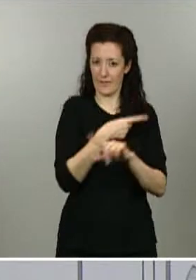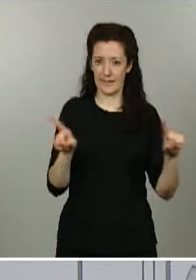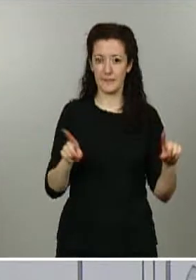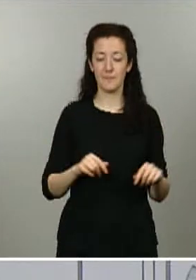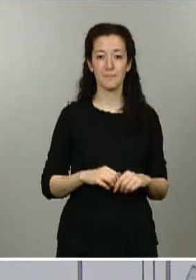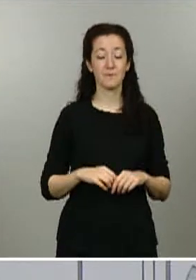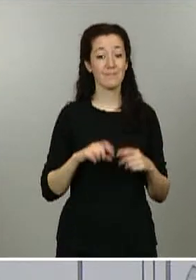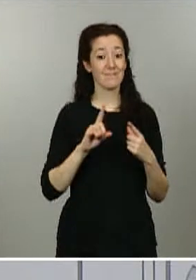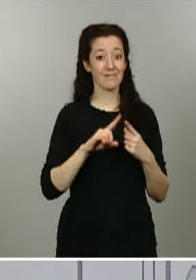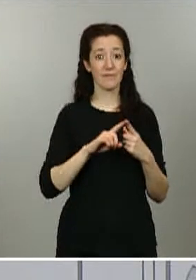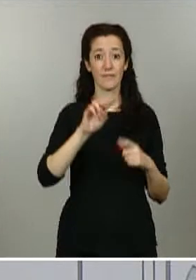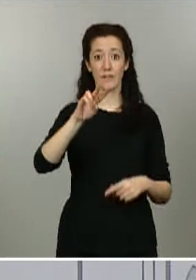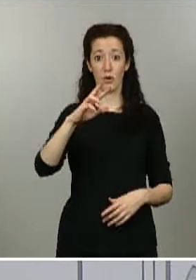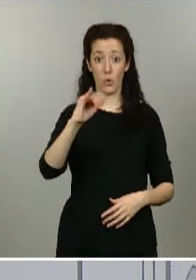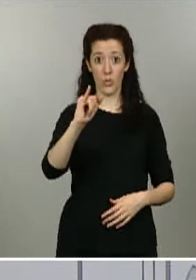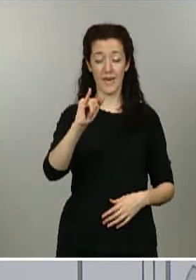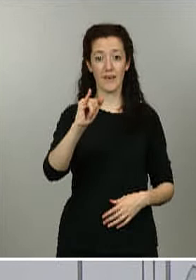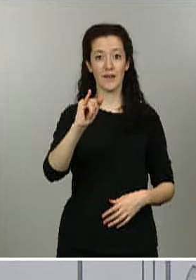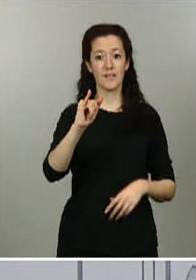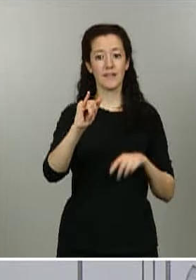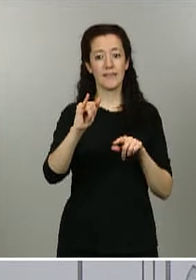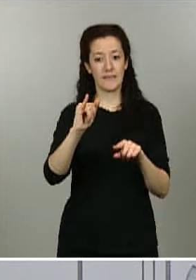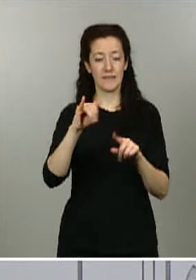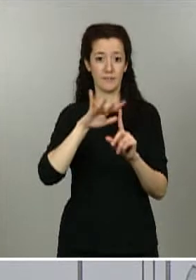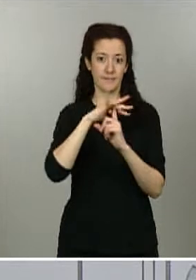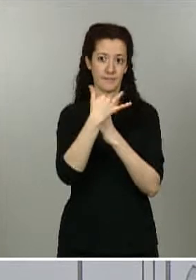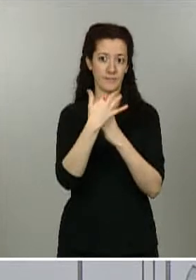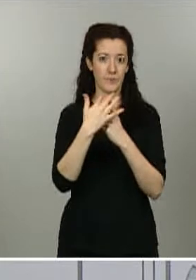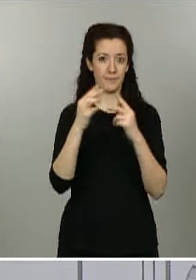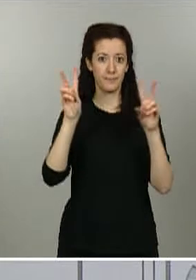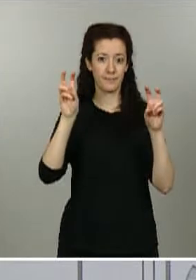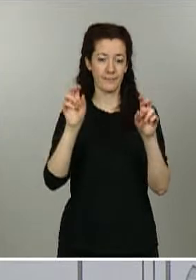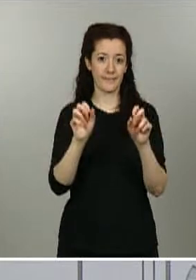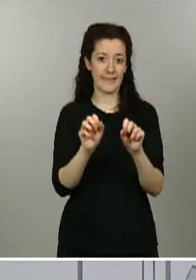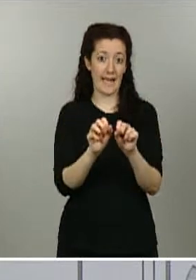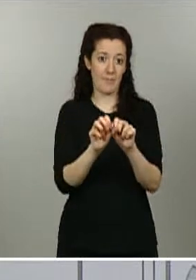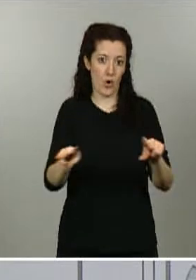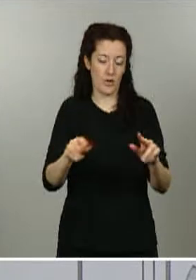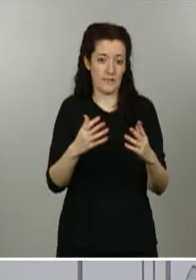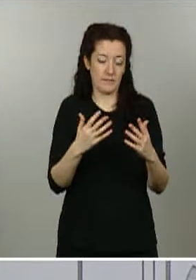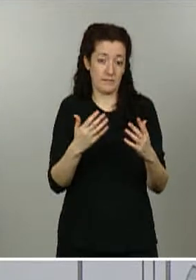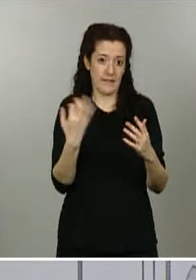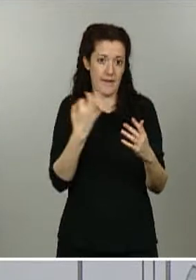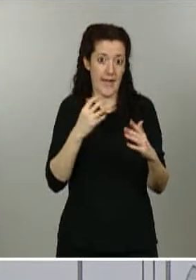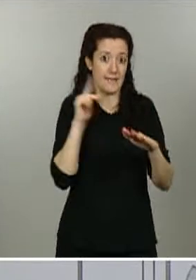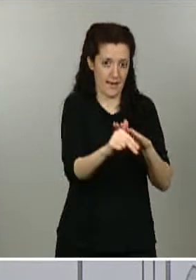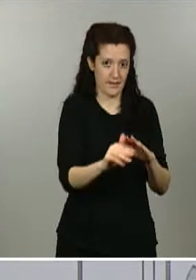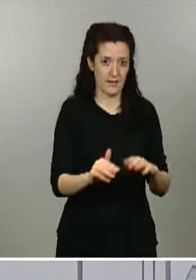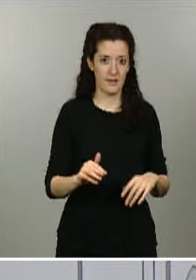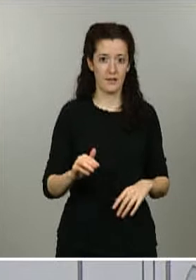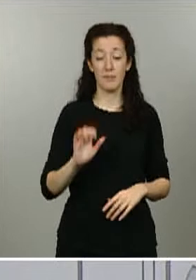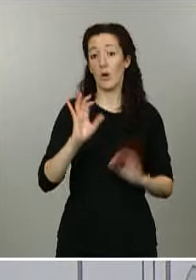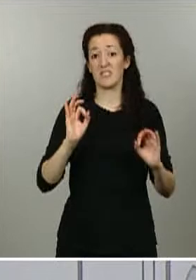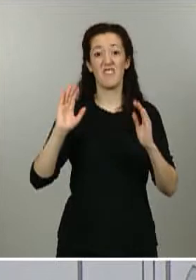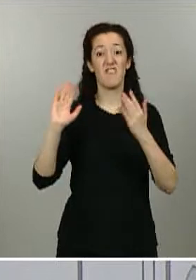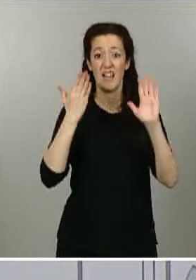lo ideal es que nadie llegue a ser ingresado en UCI, pero es una fase en el proceso de la enfermedad. Una vez que una persona está enferma,